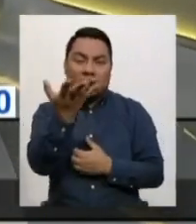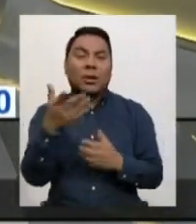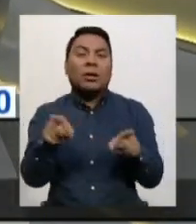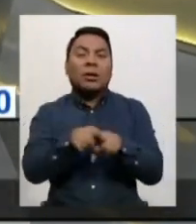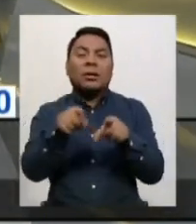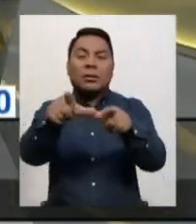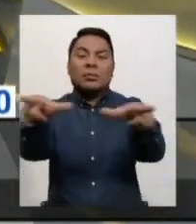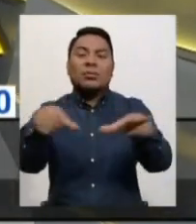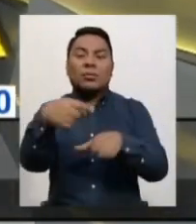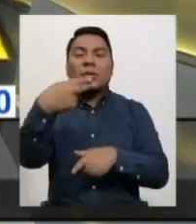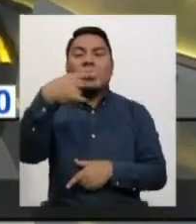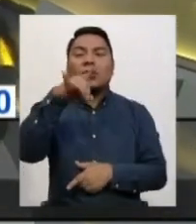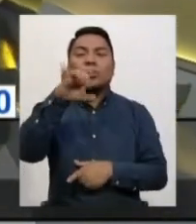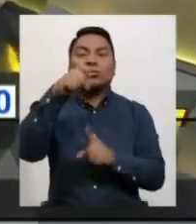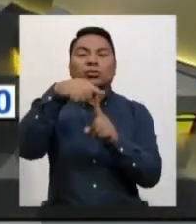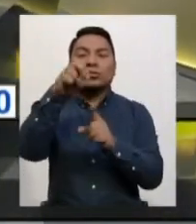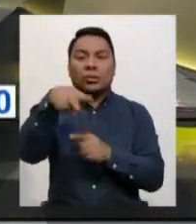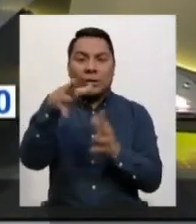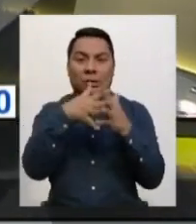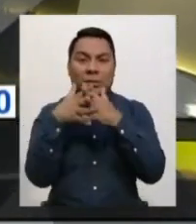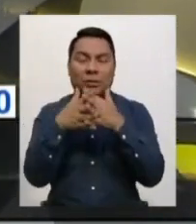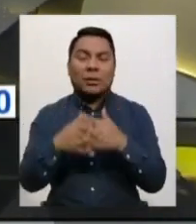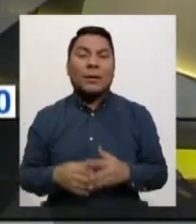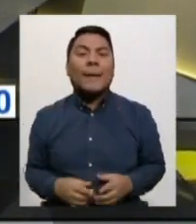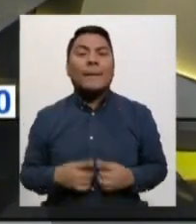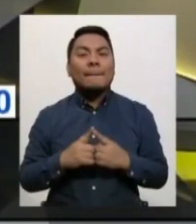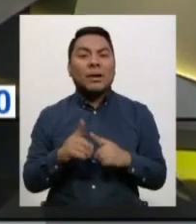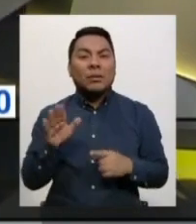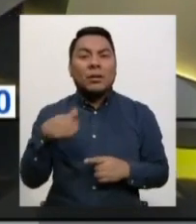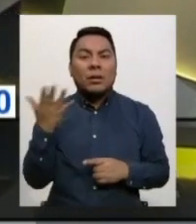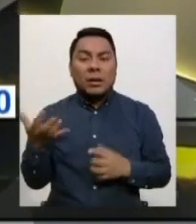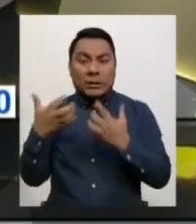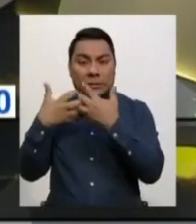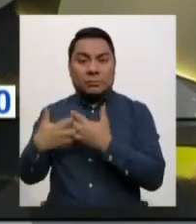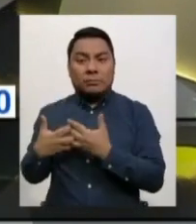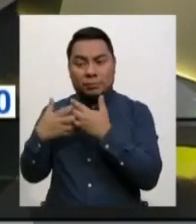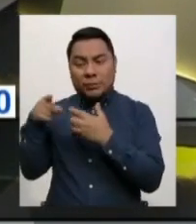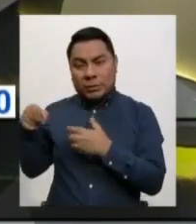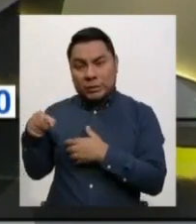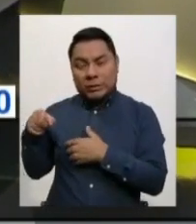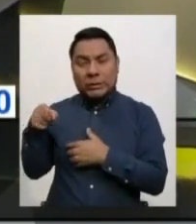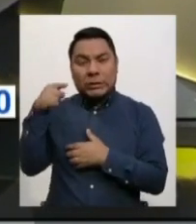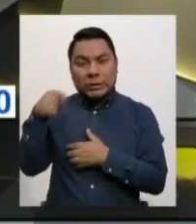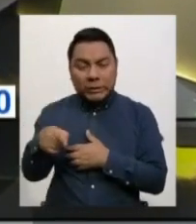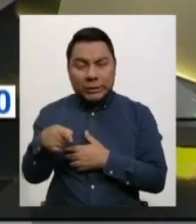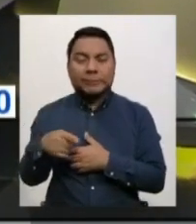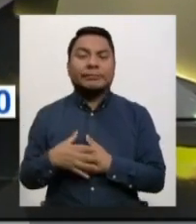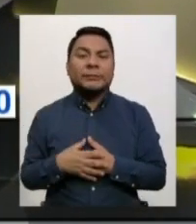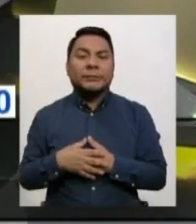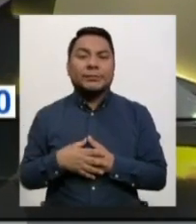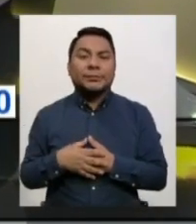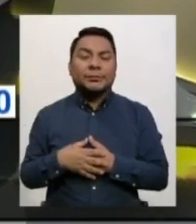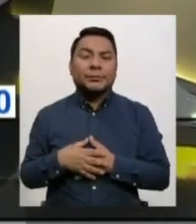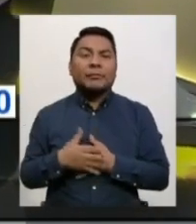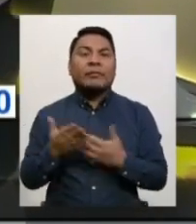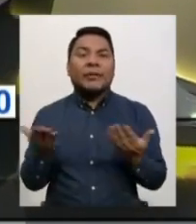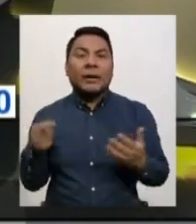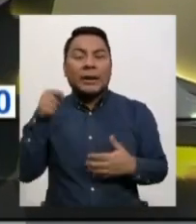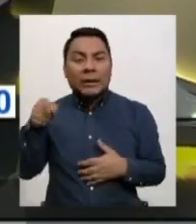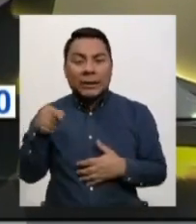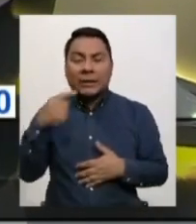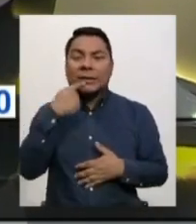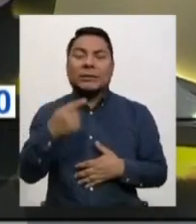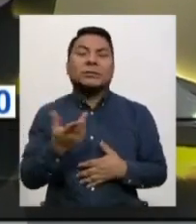Houston. Hay una compañía reaseguradora, Munich Re, que digamos,